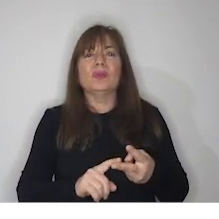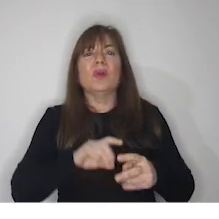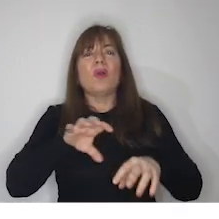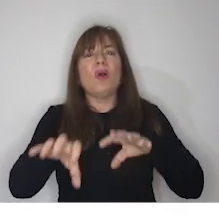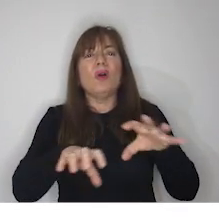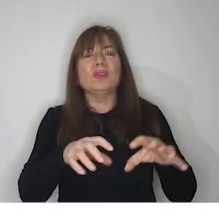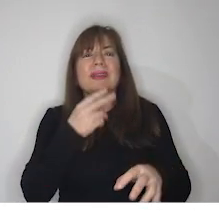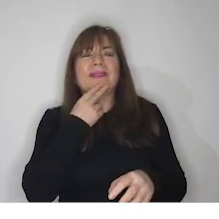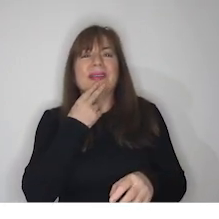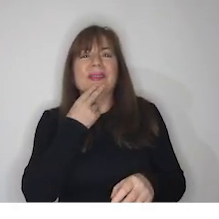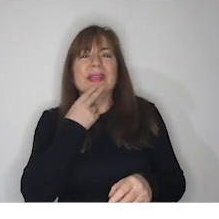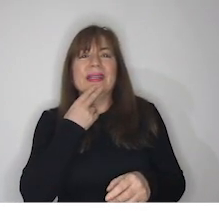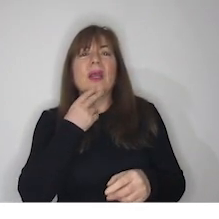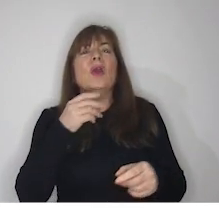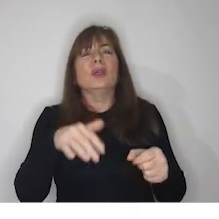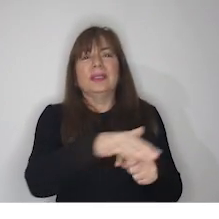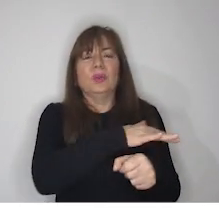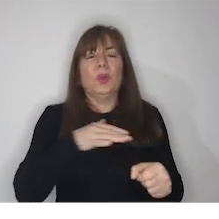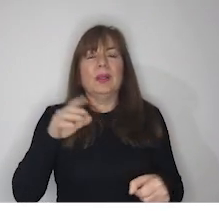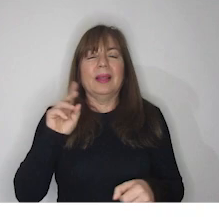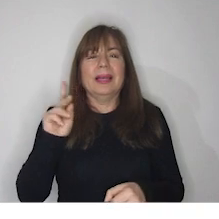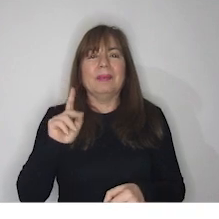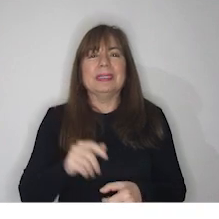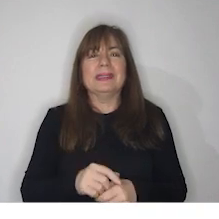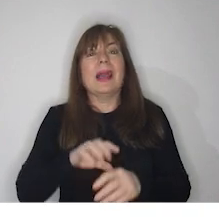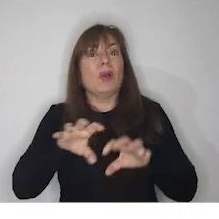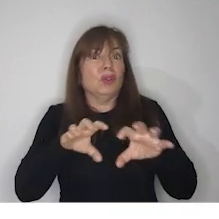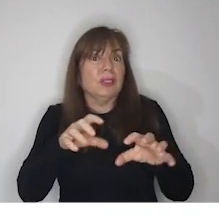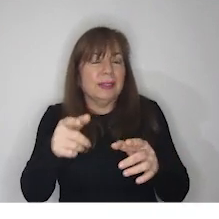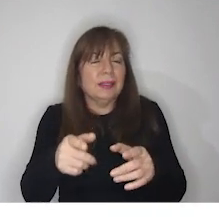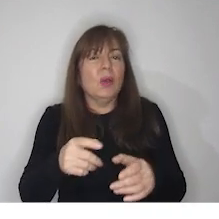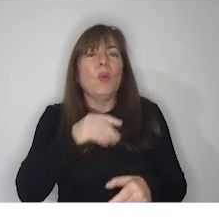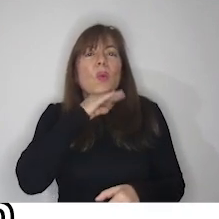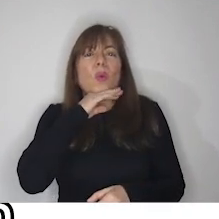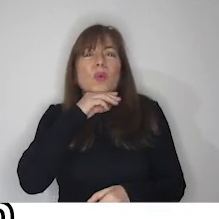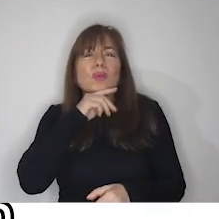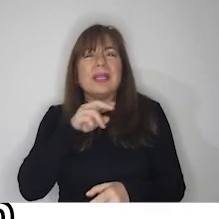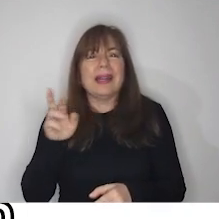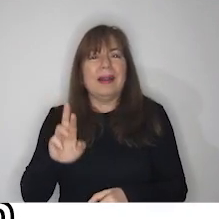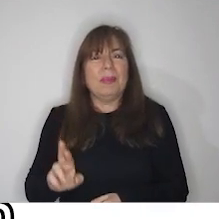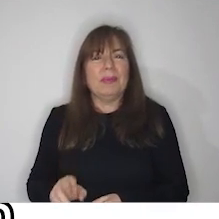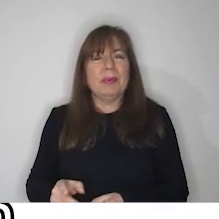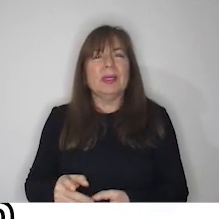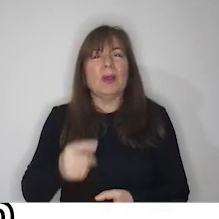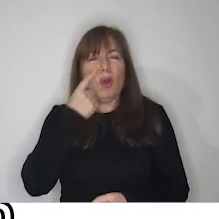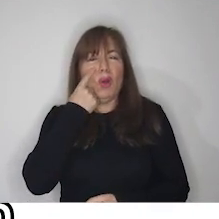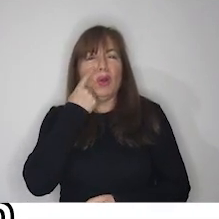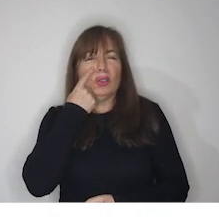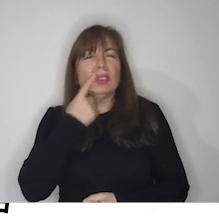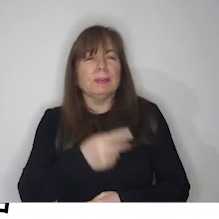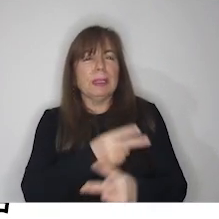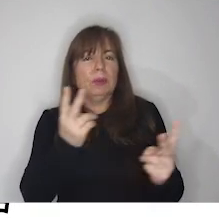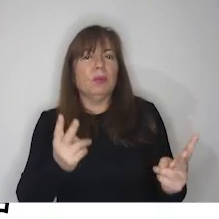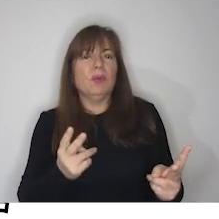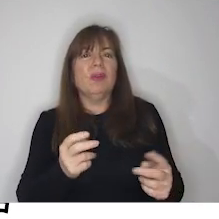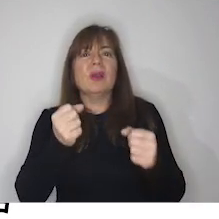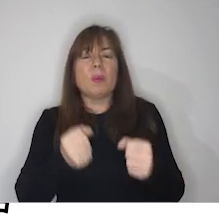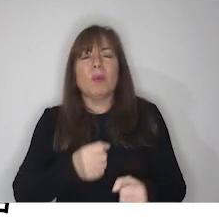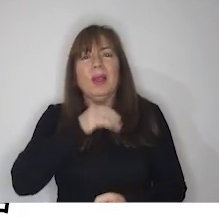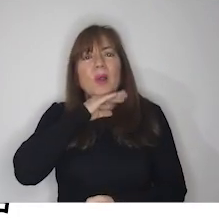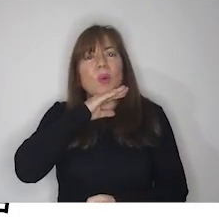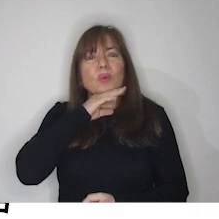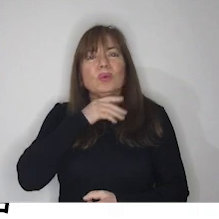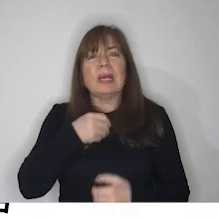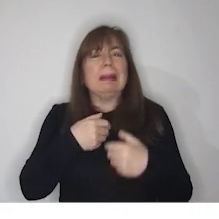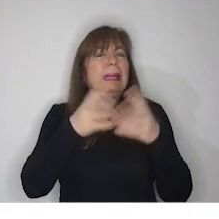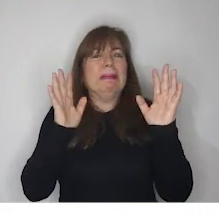2.2. Insumos y personas que viven con discapacidad. Los insumos o materiales que se usan en la menstruación son de conocimiento